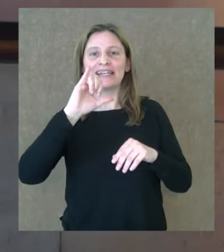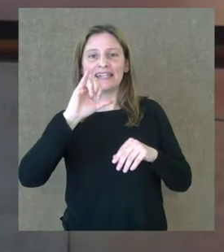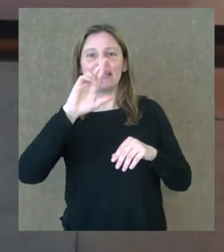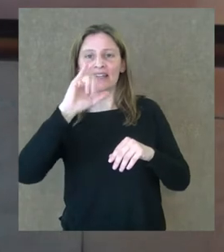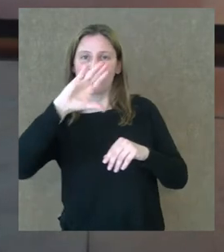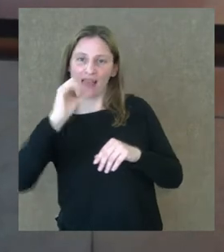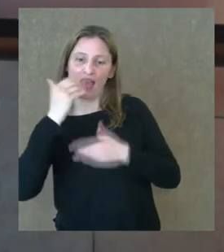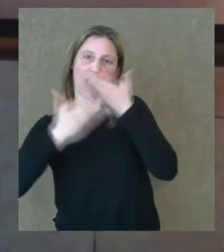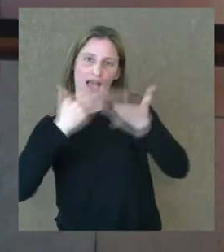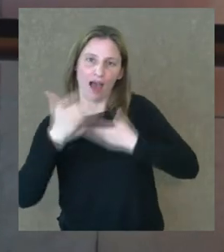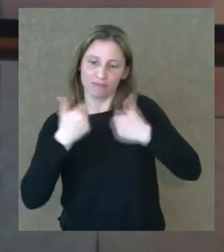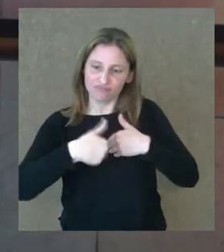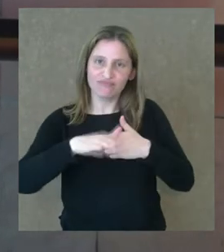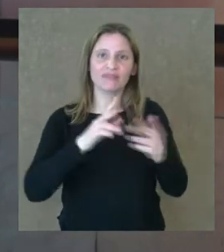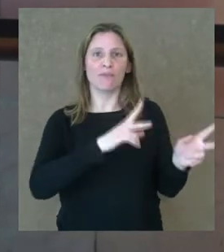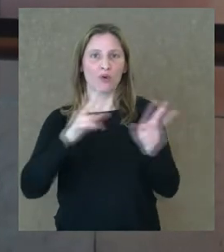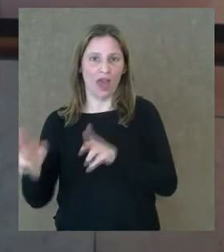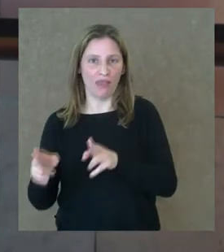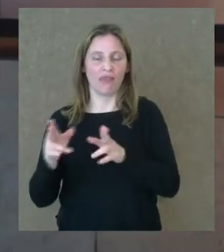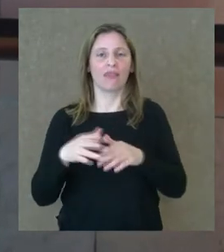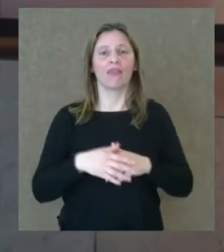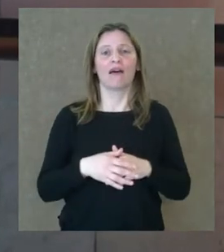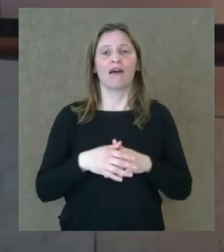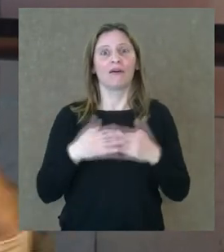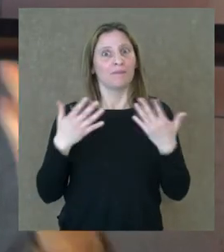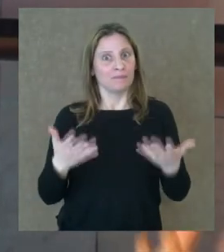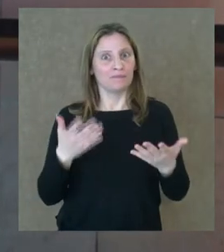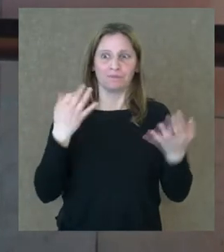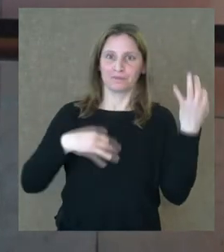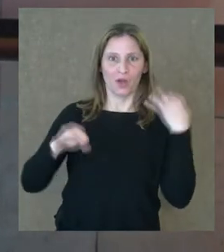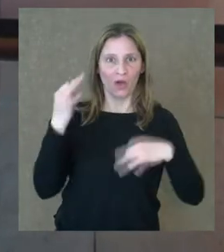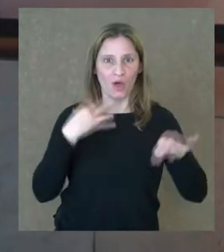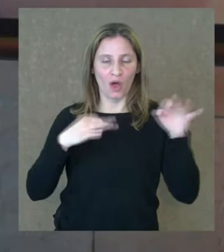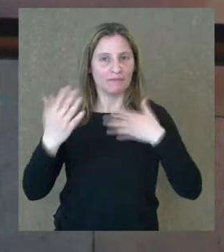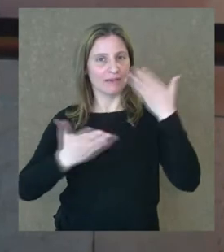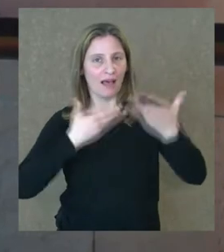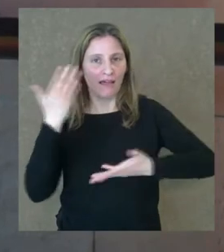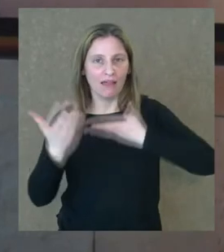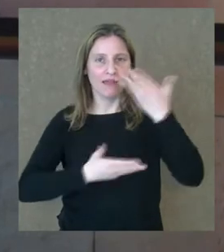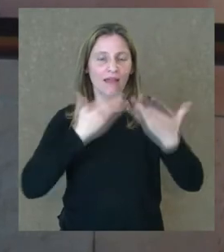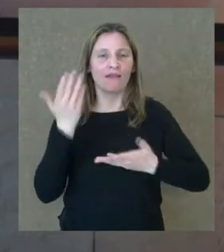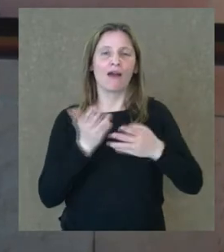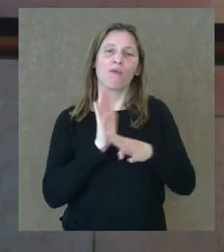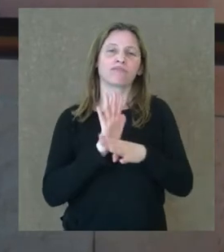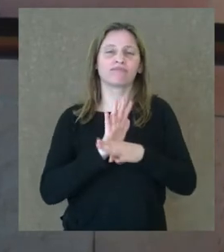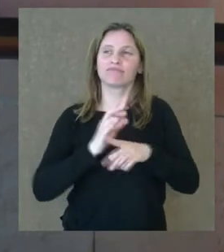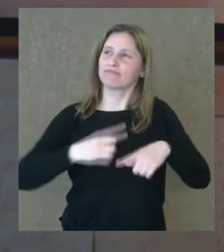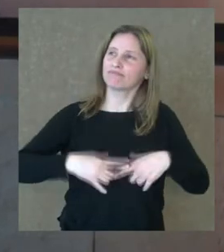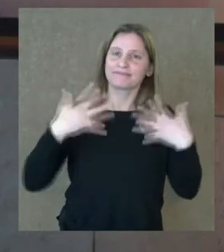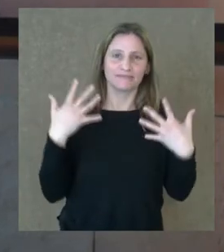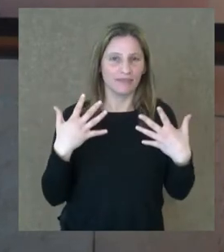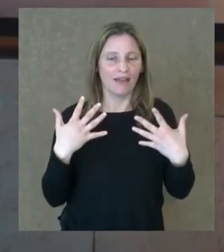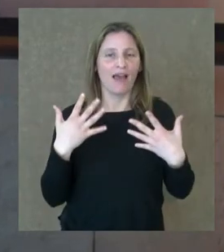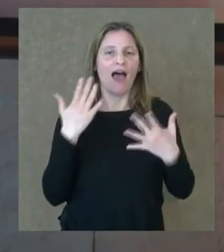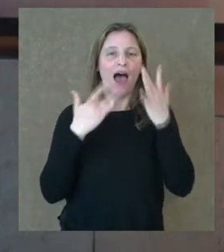nuestra temporada esta esta función para celebrar el arte